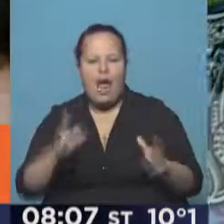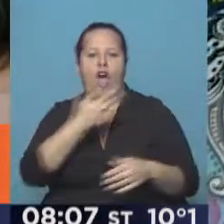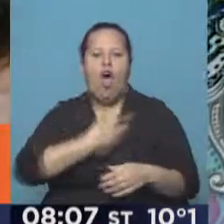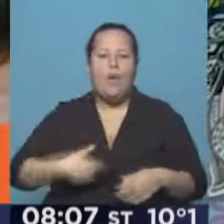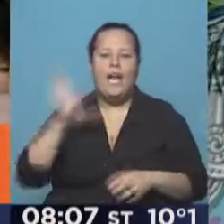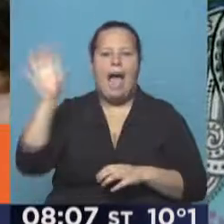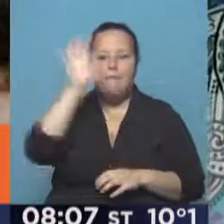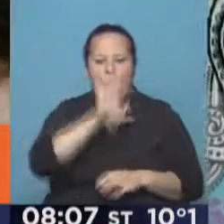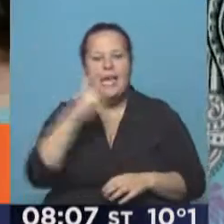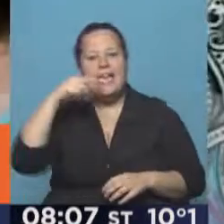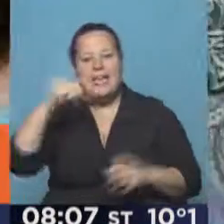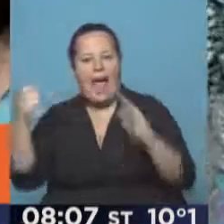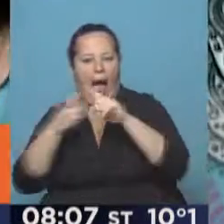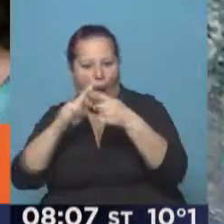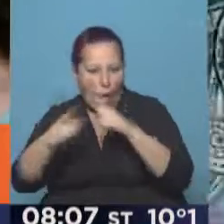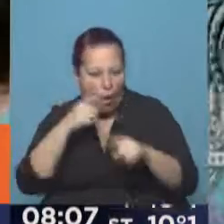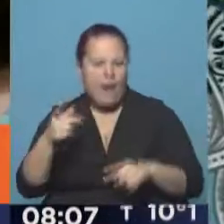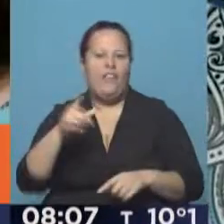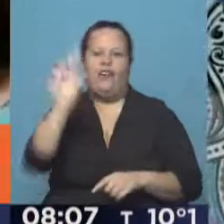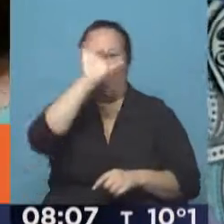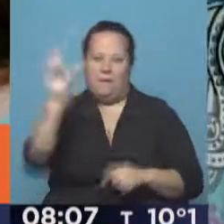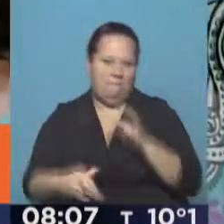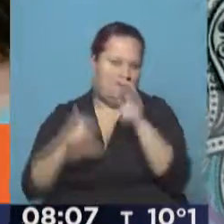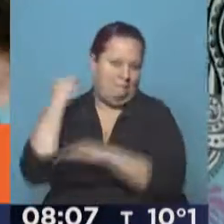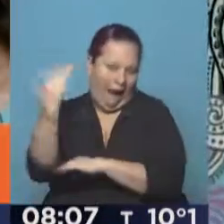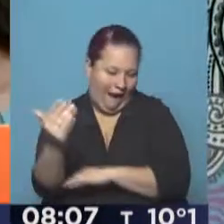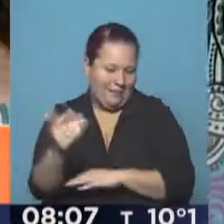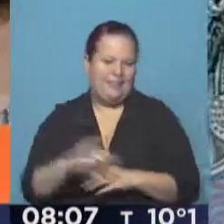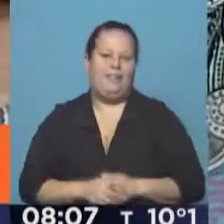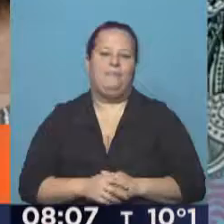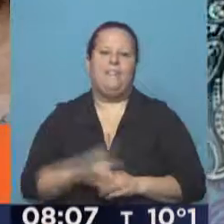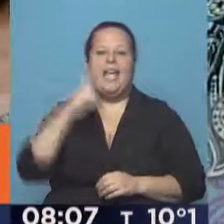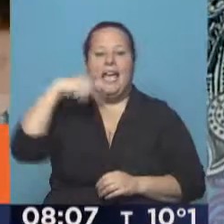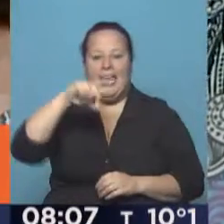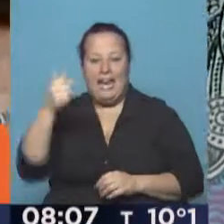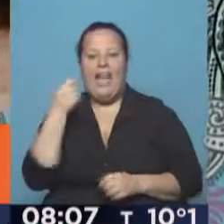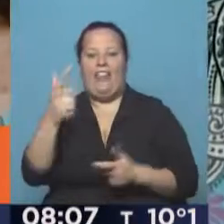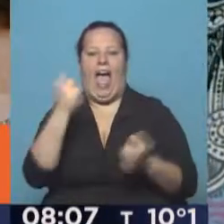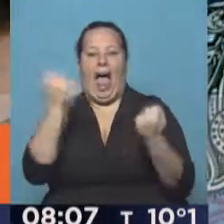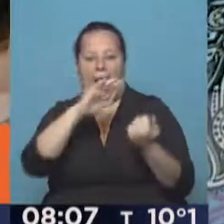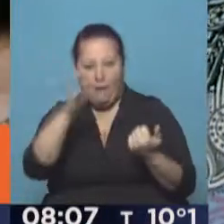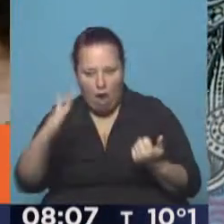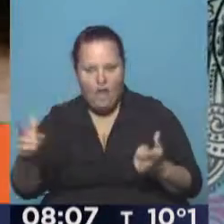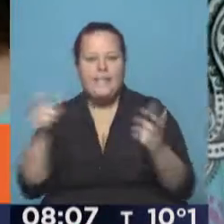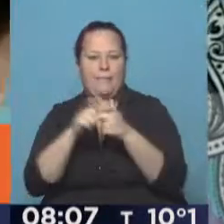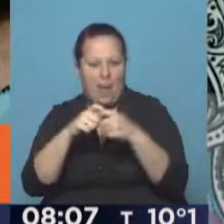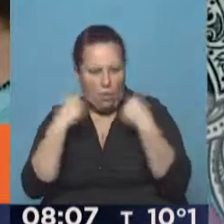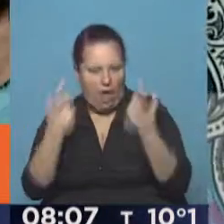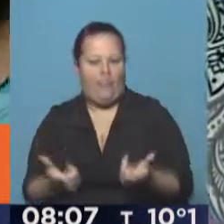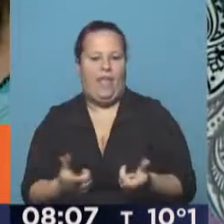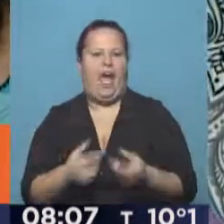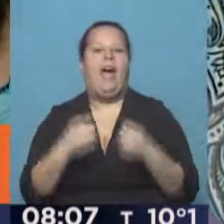gobiernos provinciales y el inka lo cual federaliza totalmente el inka ponen las camionetas pone las películas